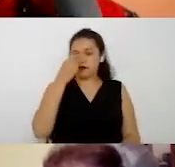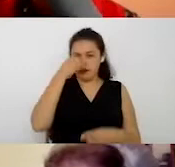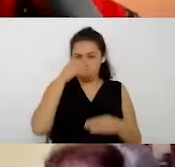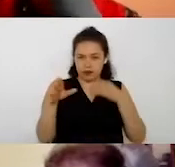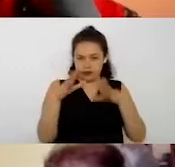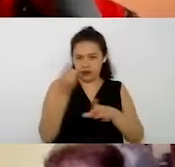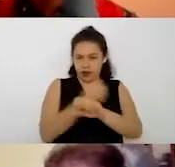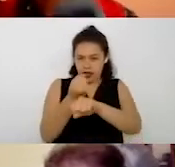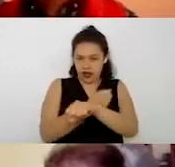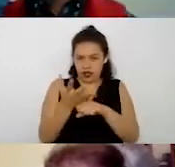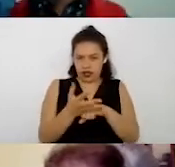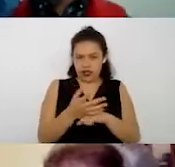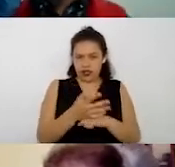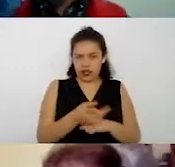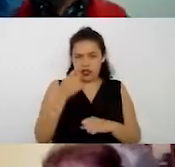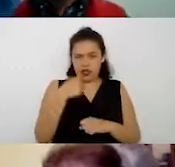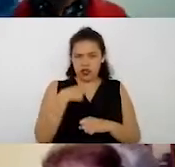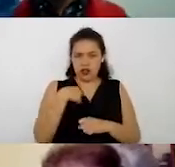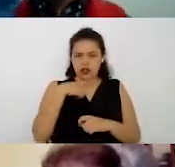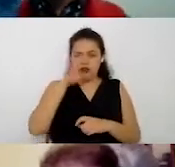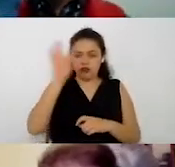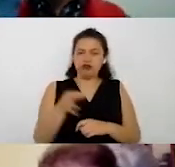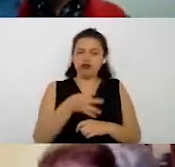la sangre, voy a introducir el apósito. ¿Ok?